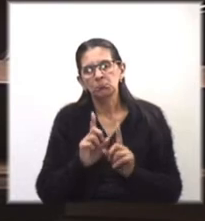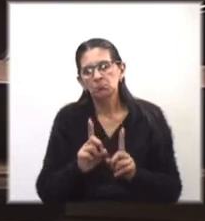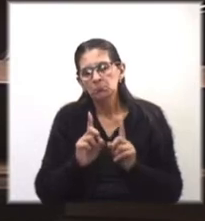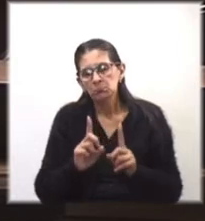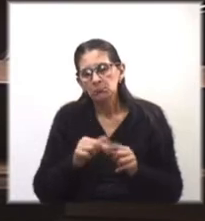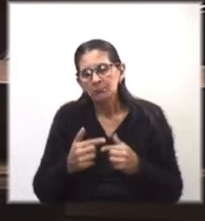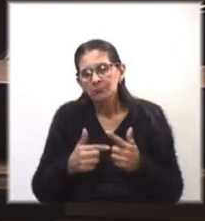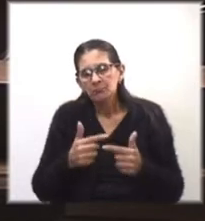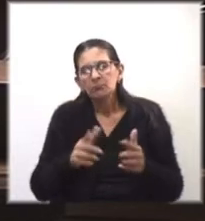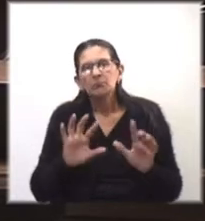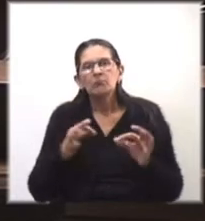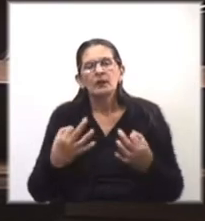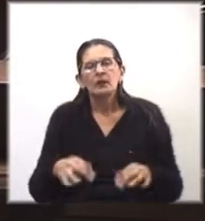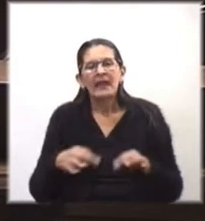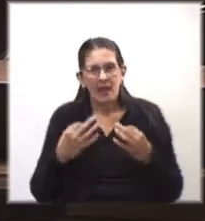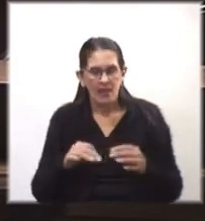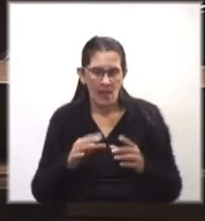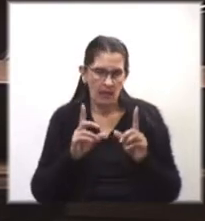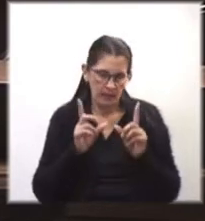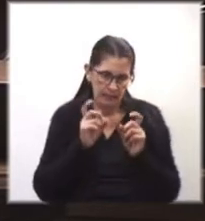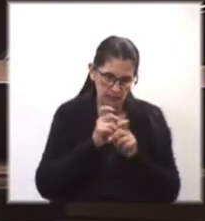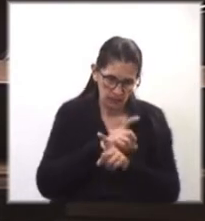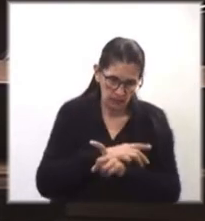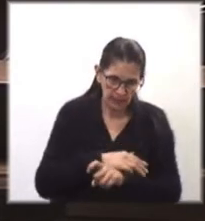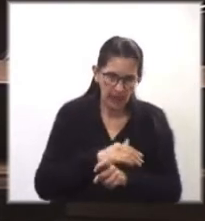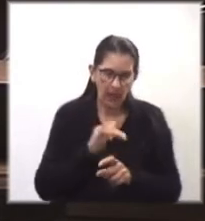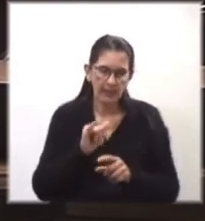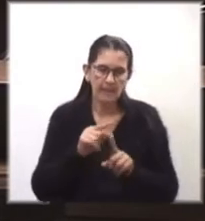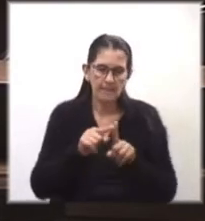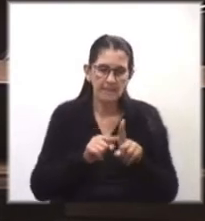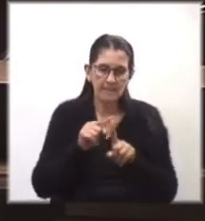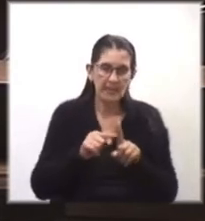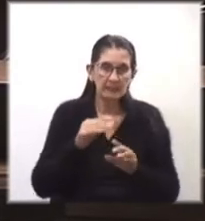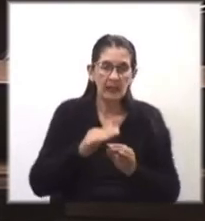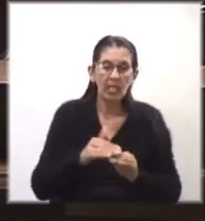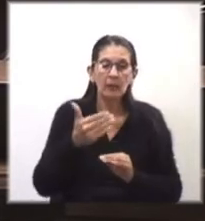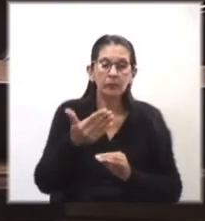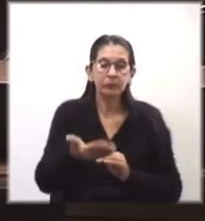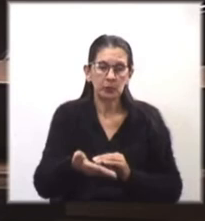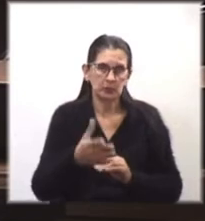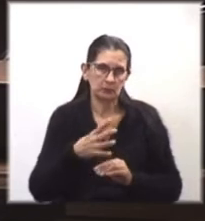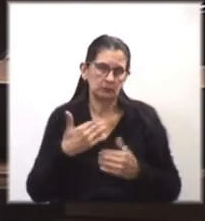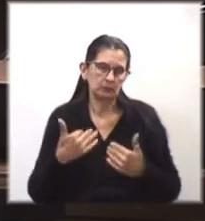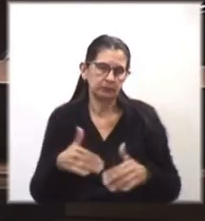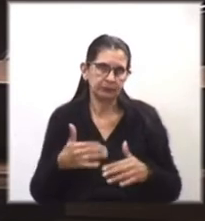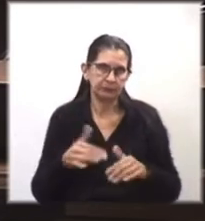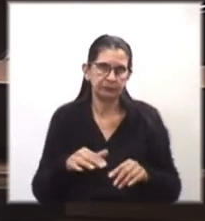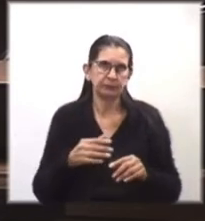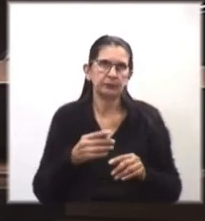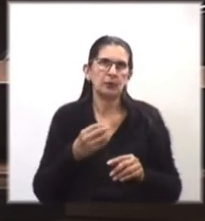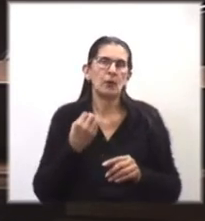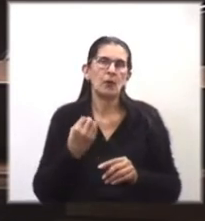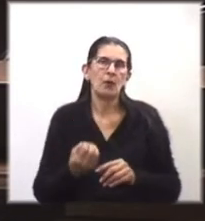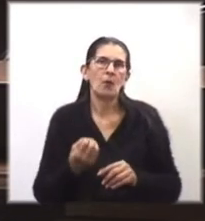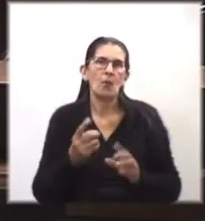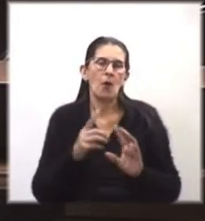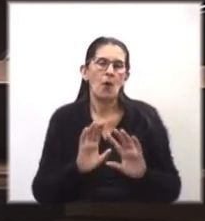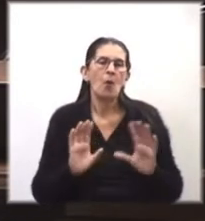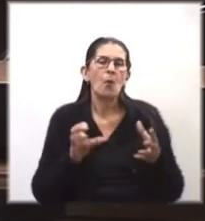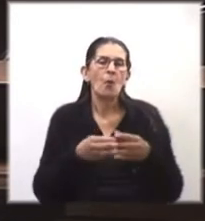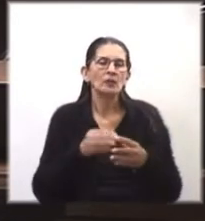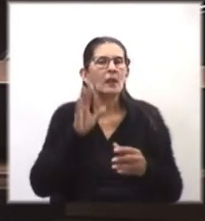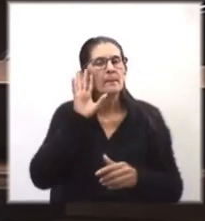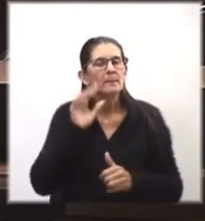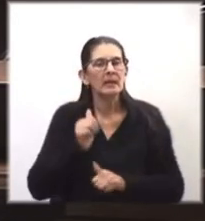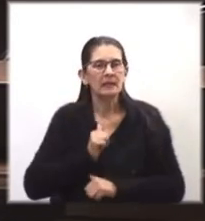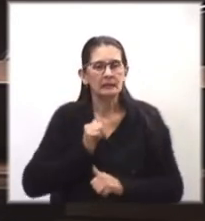una realidad dura e incluso meses después sucedieron hechos como la detención de un conjunto de